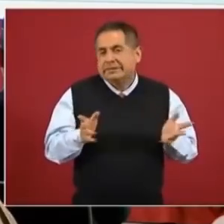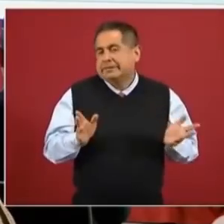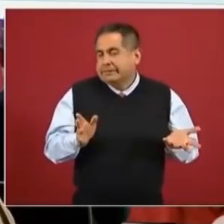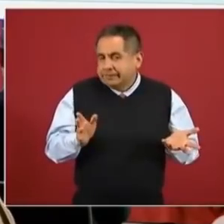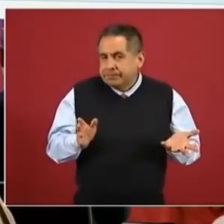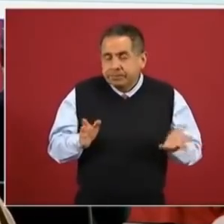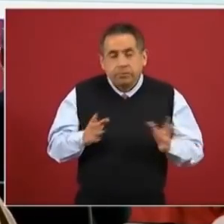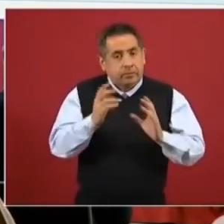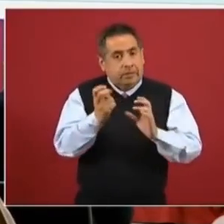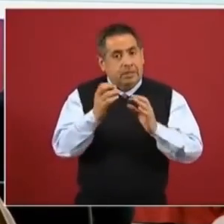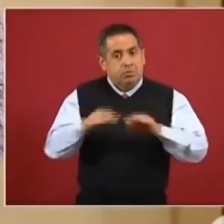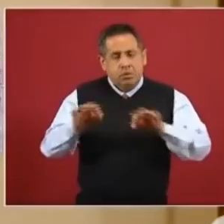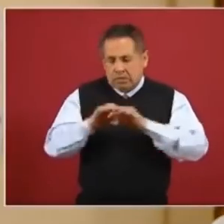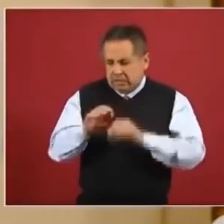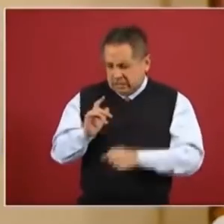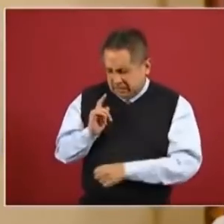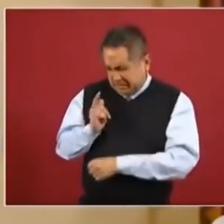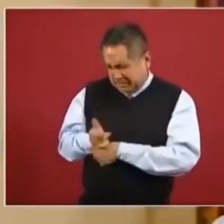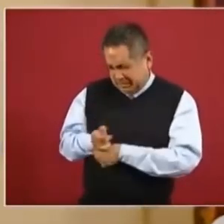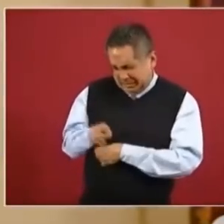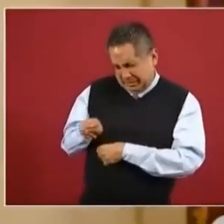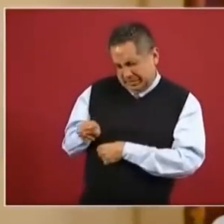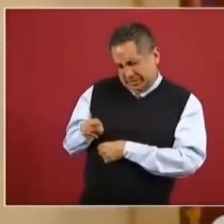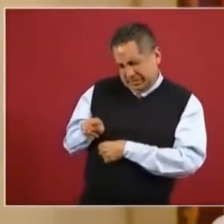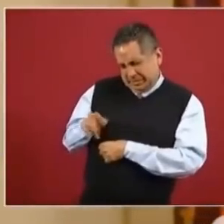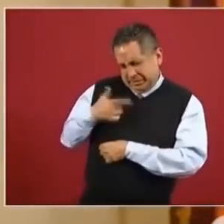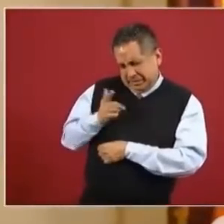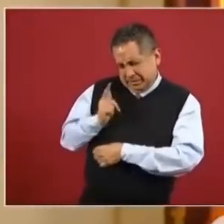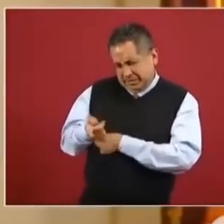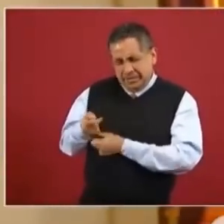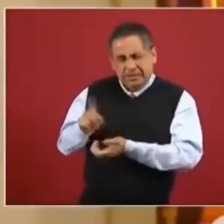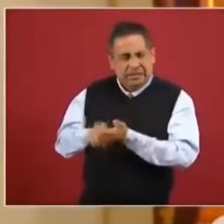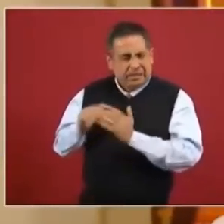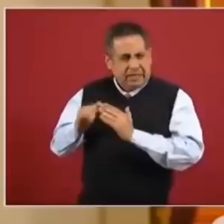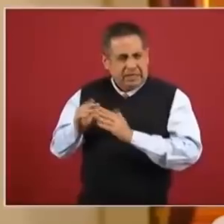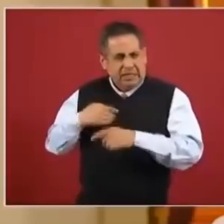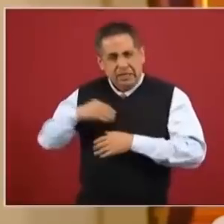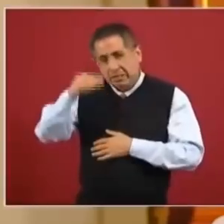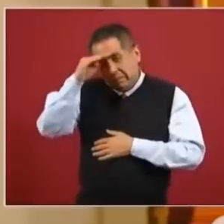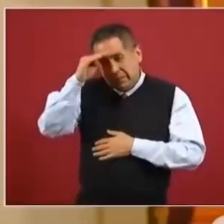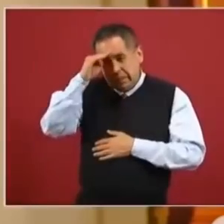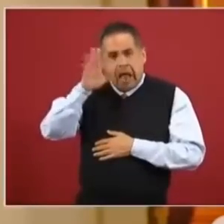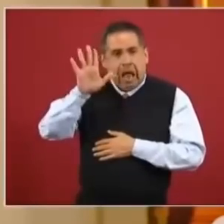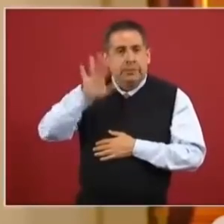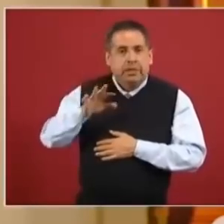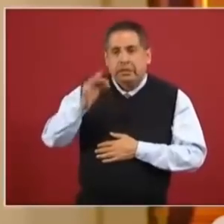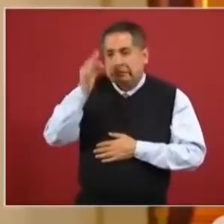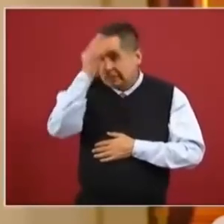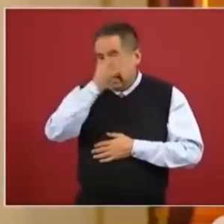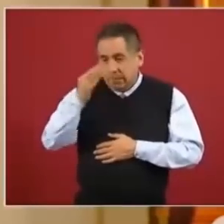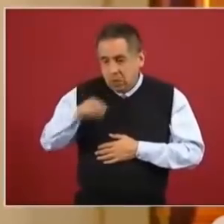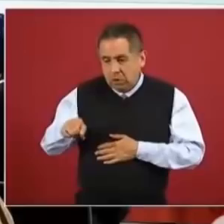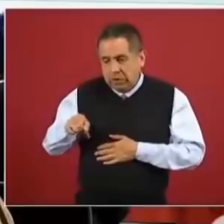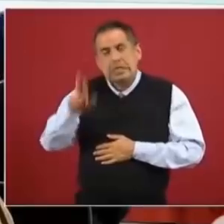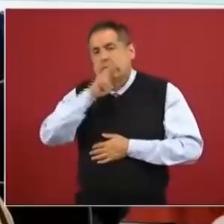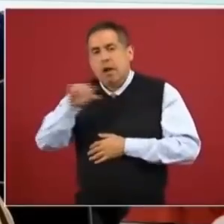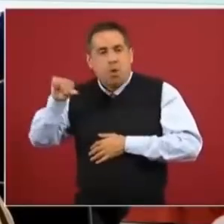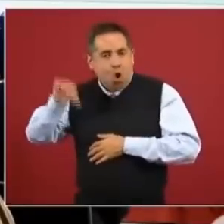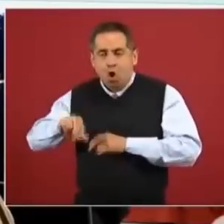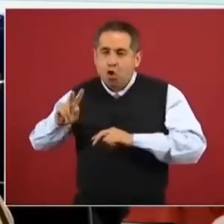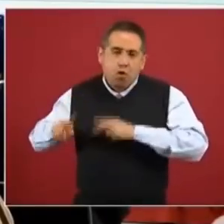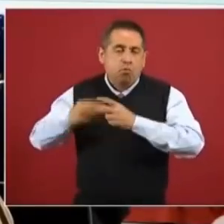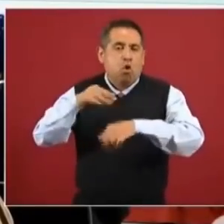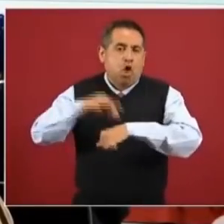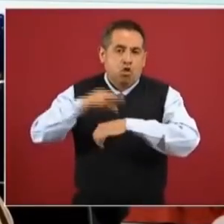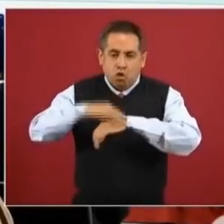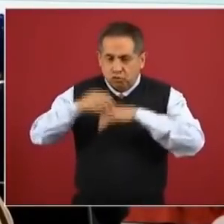importante que si nosotros identificamos esta sintomatología en casa, pensemos en sarampión y que se solicite atención. ¿Por qué